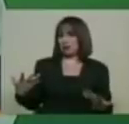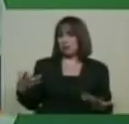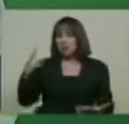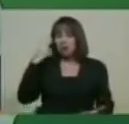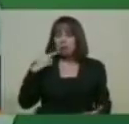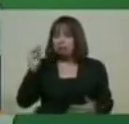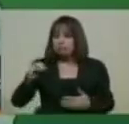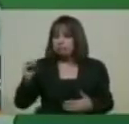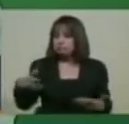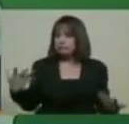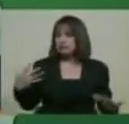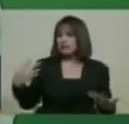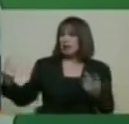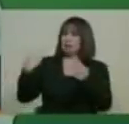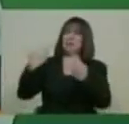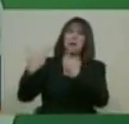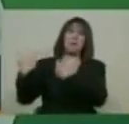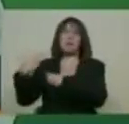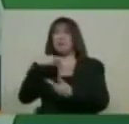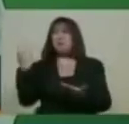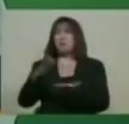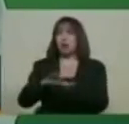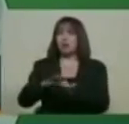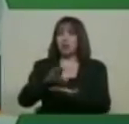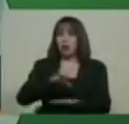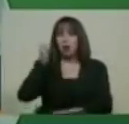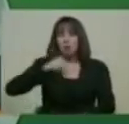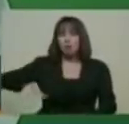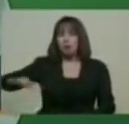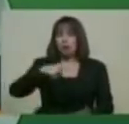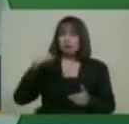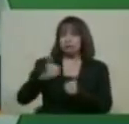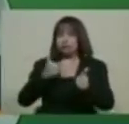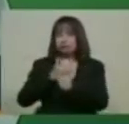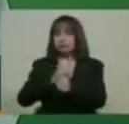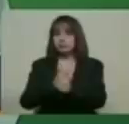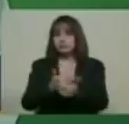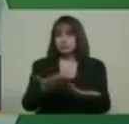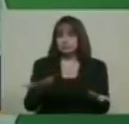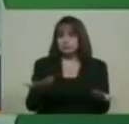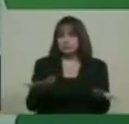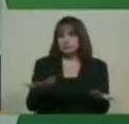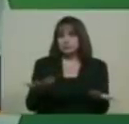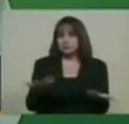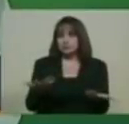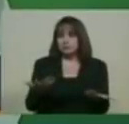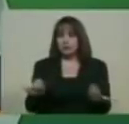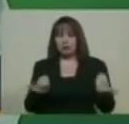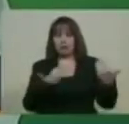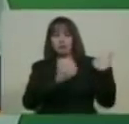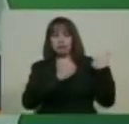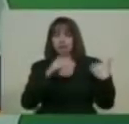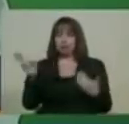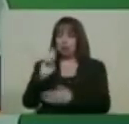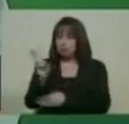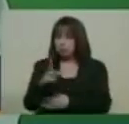Bolívar, pero si nos están masacrando en todos los pueblos y nos persiguen por ser republicano.